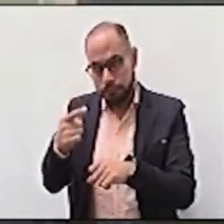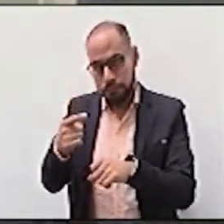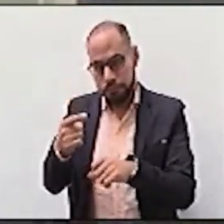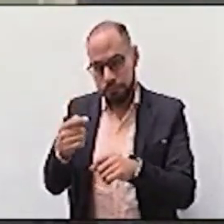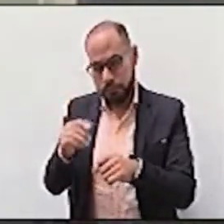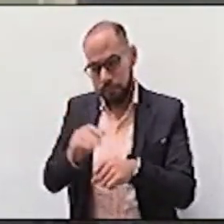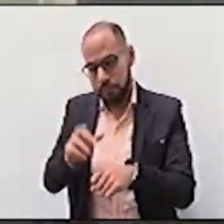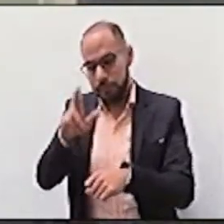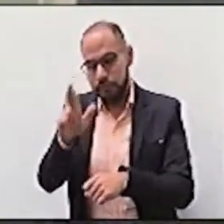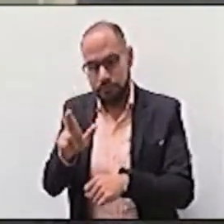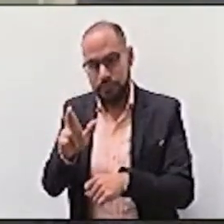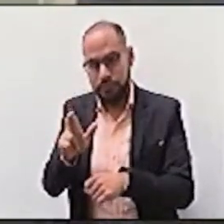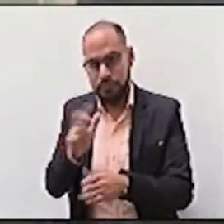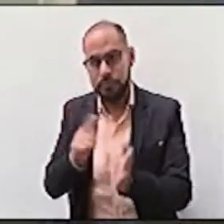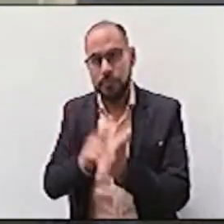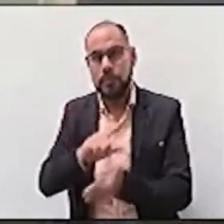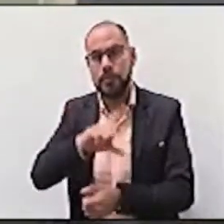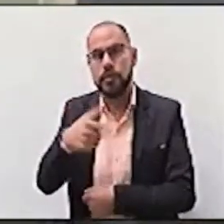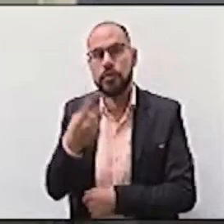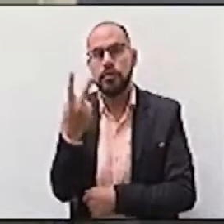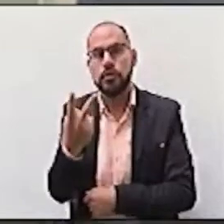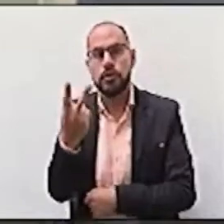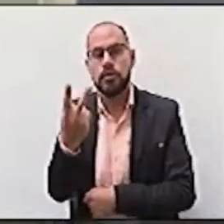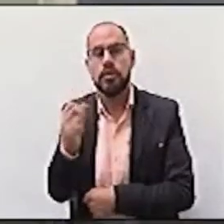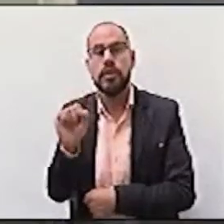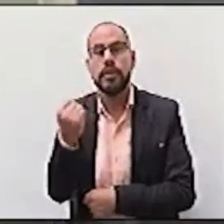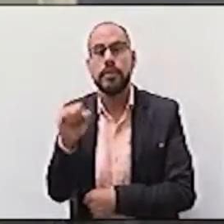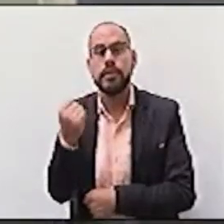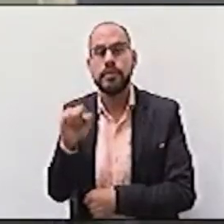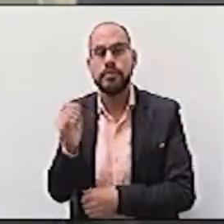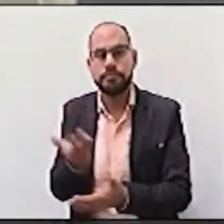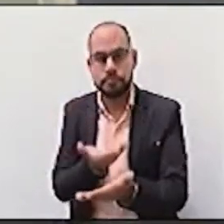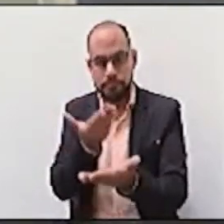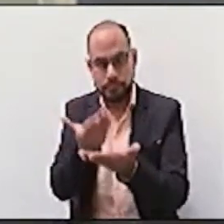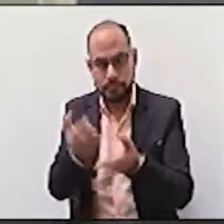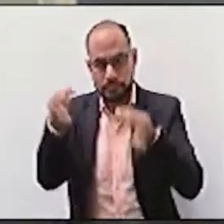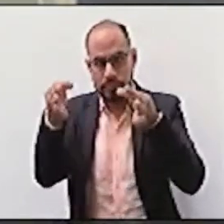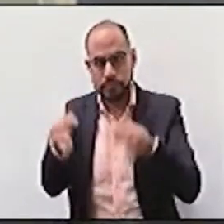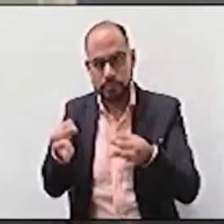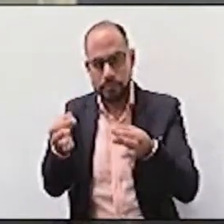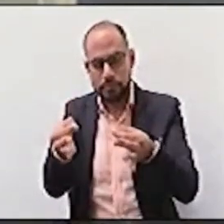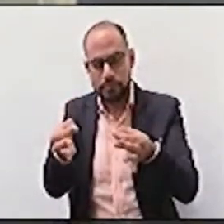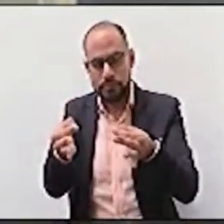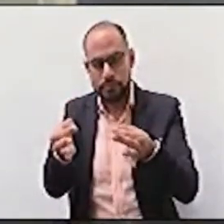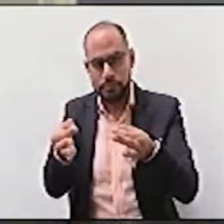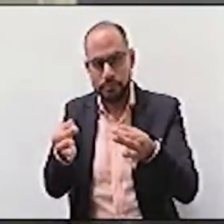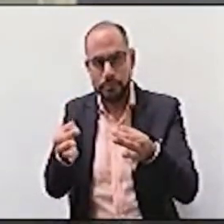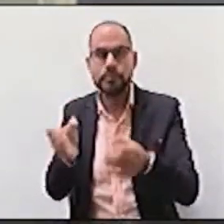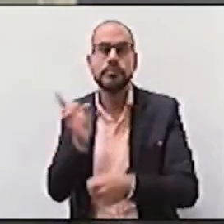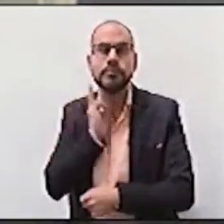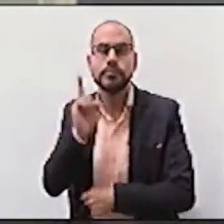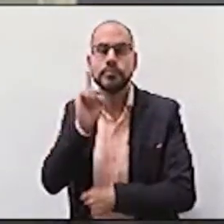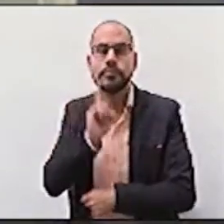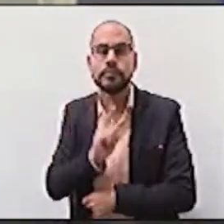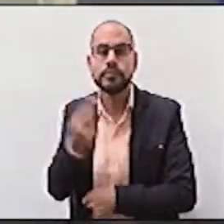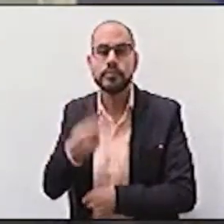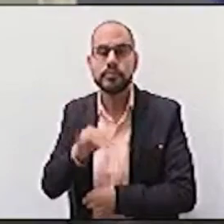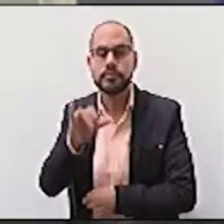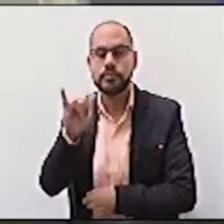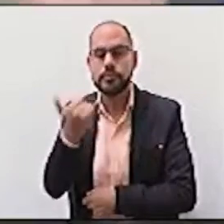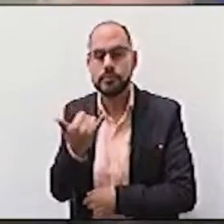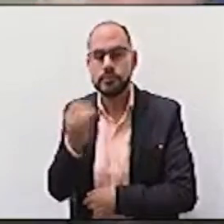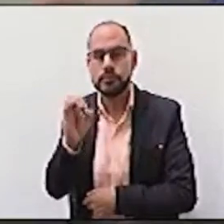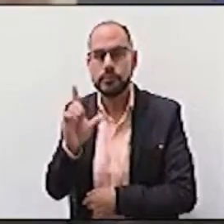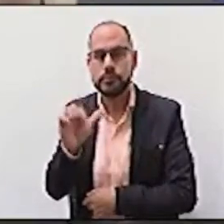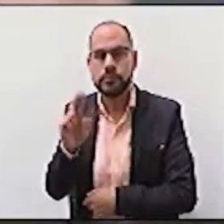avanzaron. El día 2 de septiembre presentó ya formalmente la iniciativa la diputada Yolanda de la Torre,